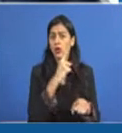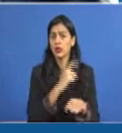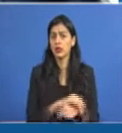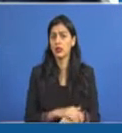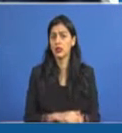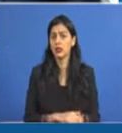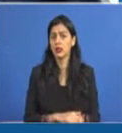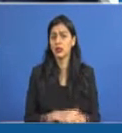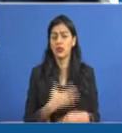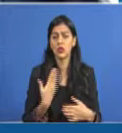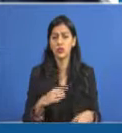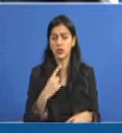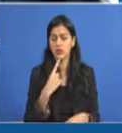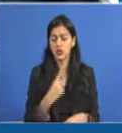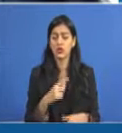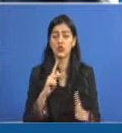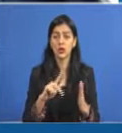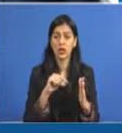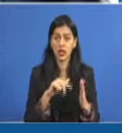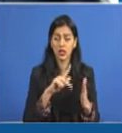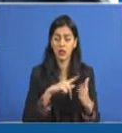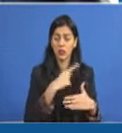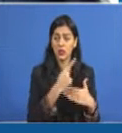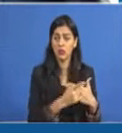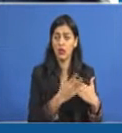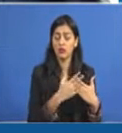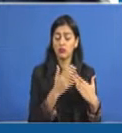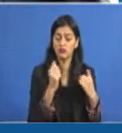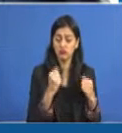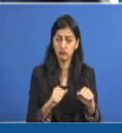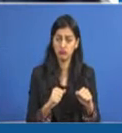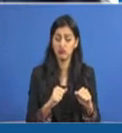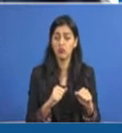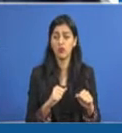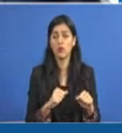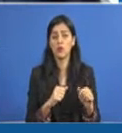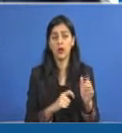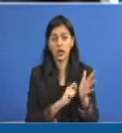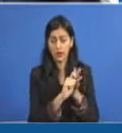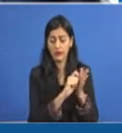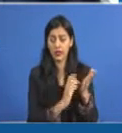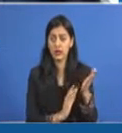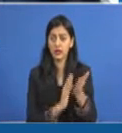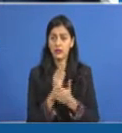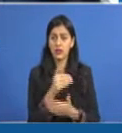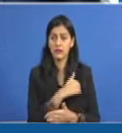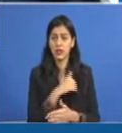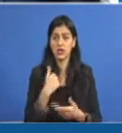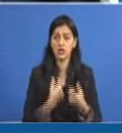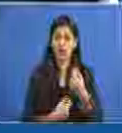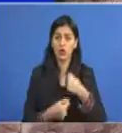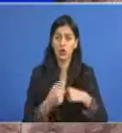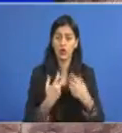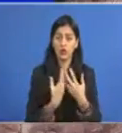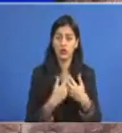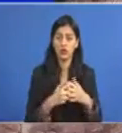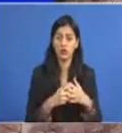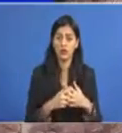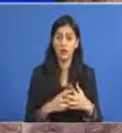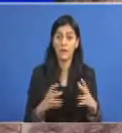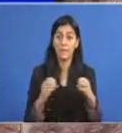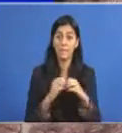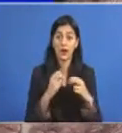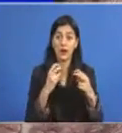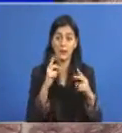como lo hemos anunciado durante este programa, puedan inscribirse a través del Ministerio de Comercio e Industria. Araceli, tenemos más preguntas. Así es, tenemos